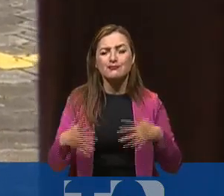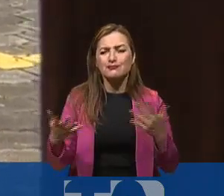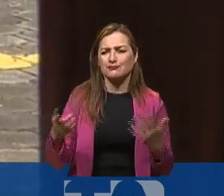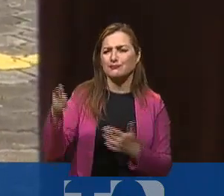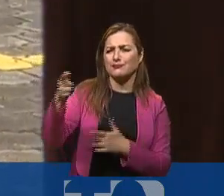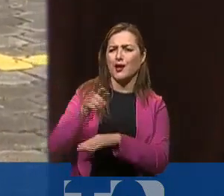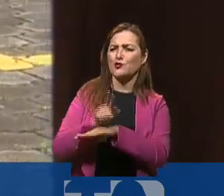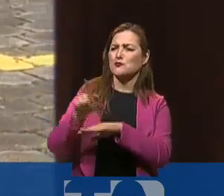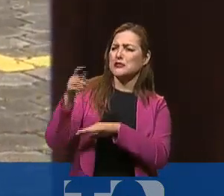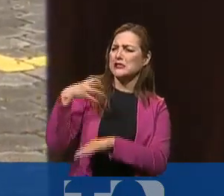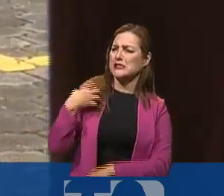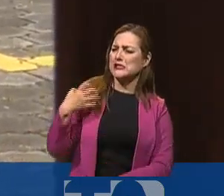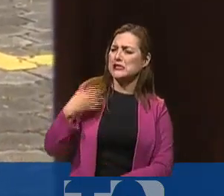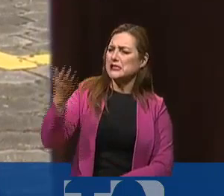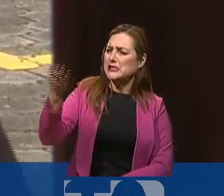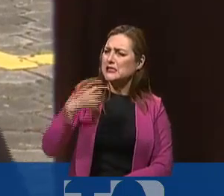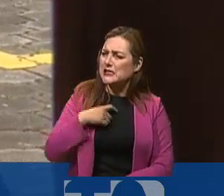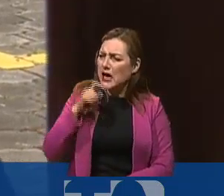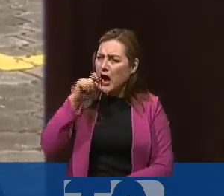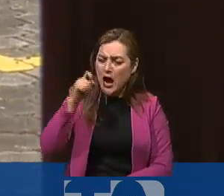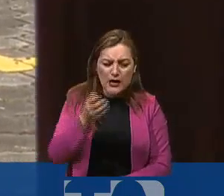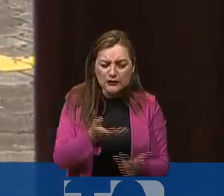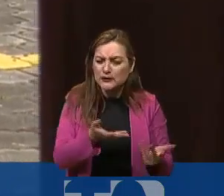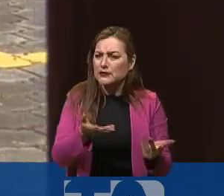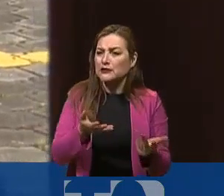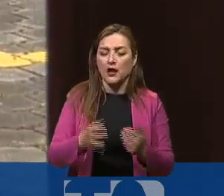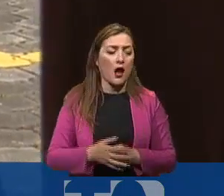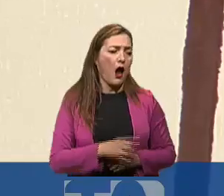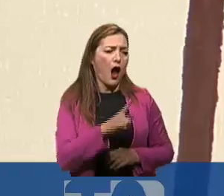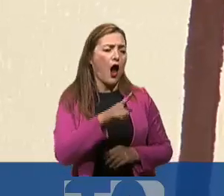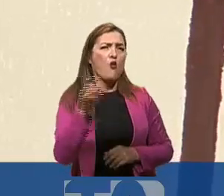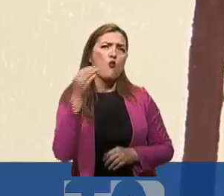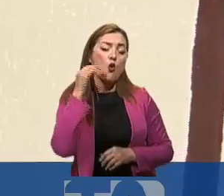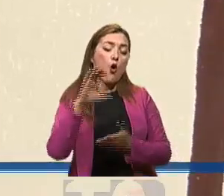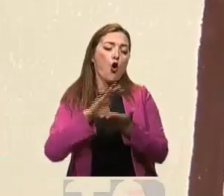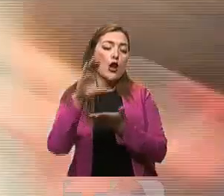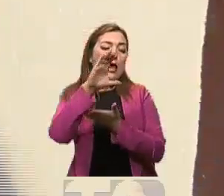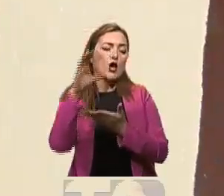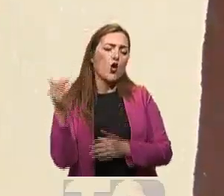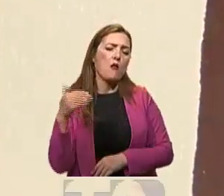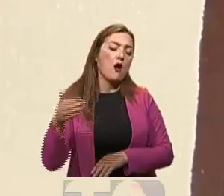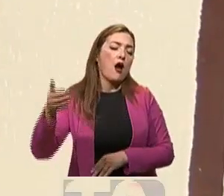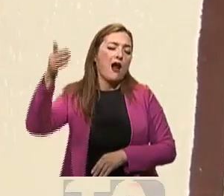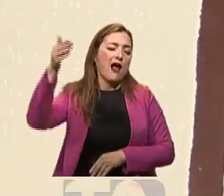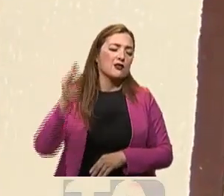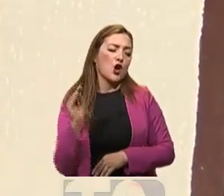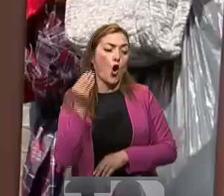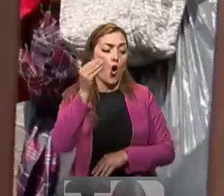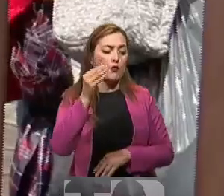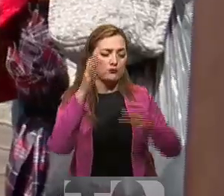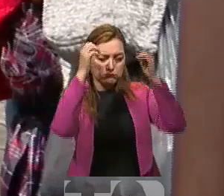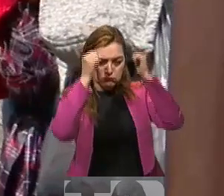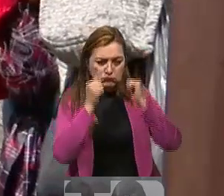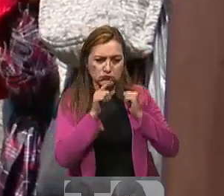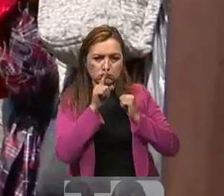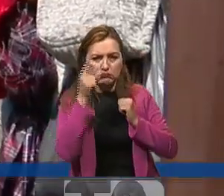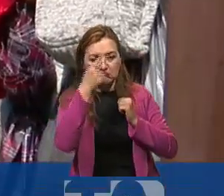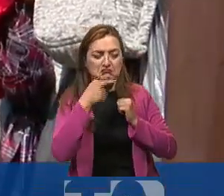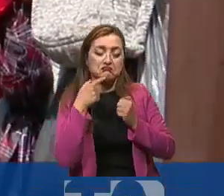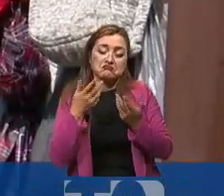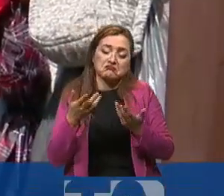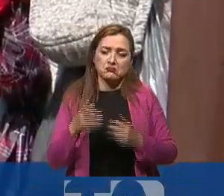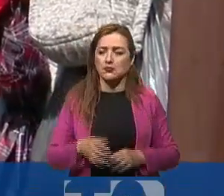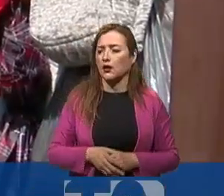se puede dejar así, ya basta, o sea, no. Decenas de representantes acudieron a las inmediaciones